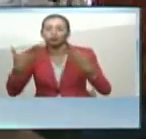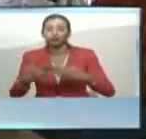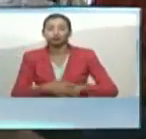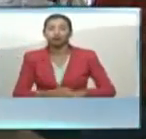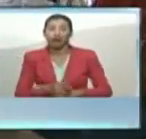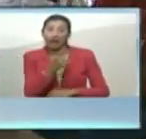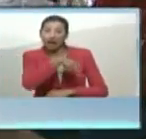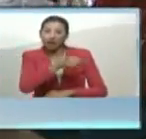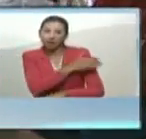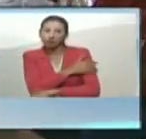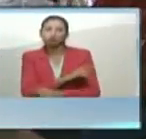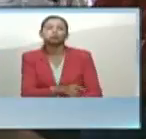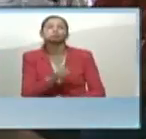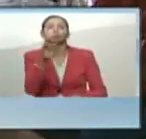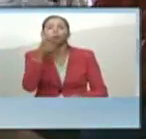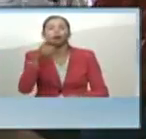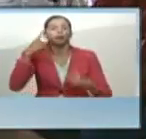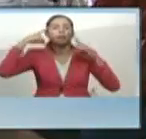expertos.